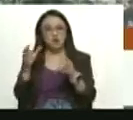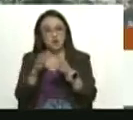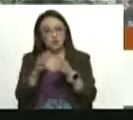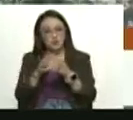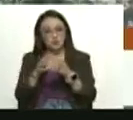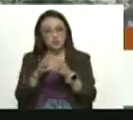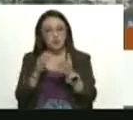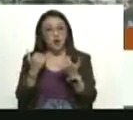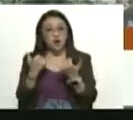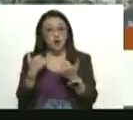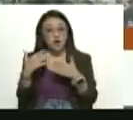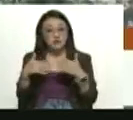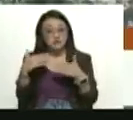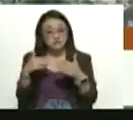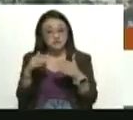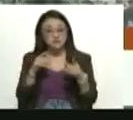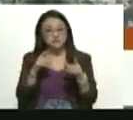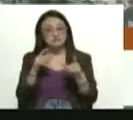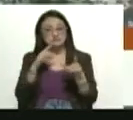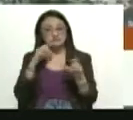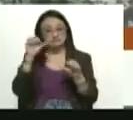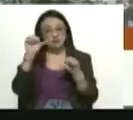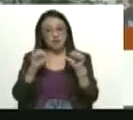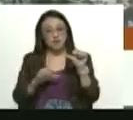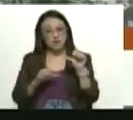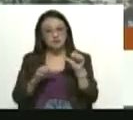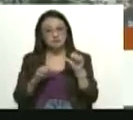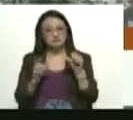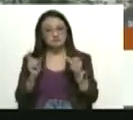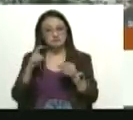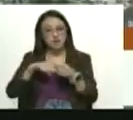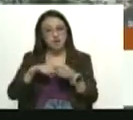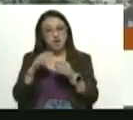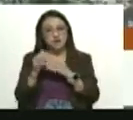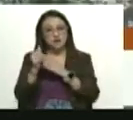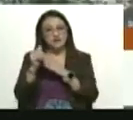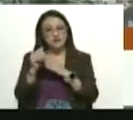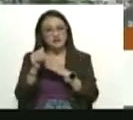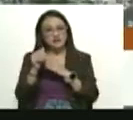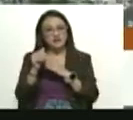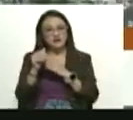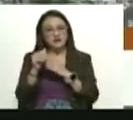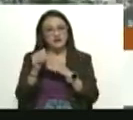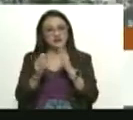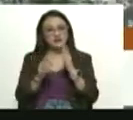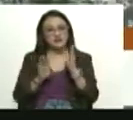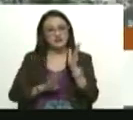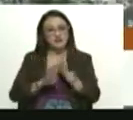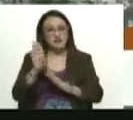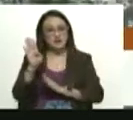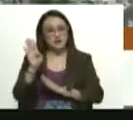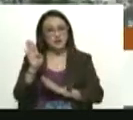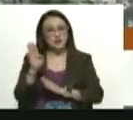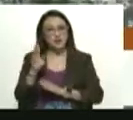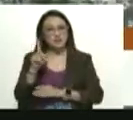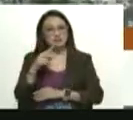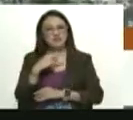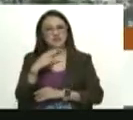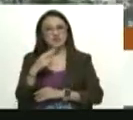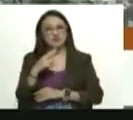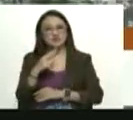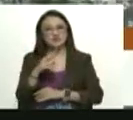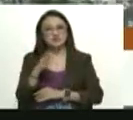hemos ampliado el diálogo al involucrar líderes de países en desarrollo que también tienen bosques tropicales, la